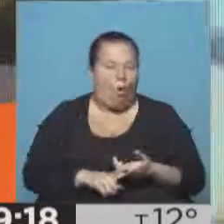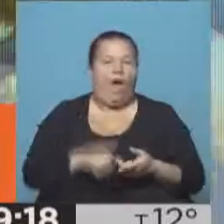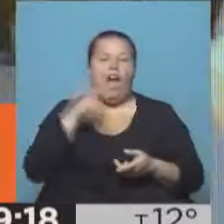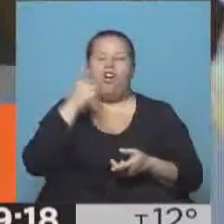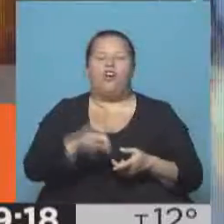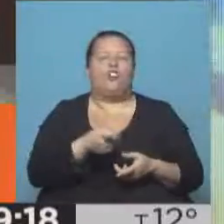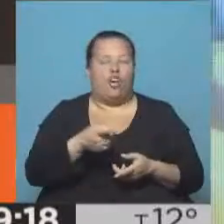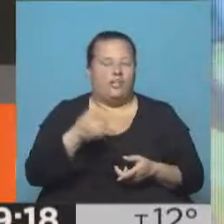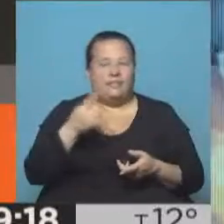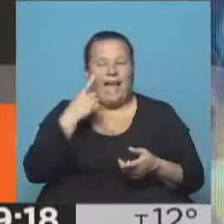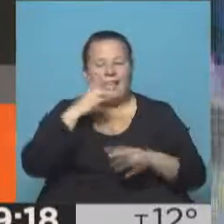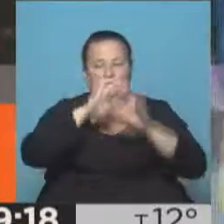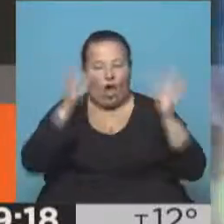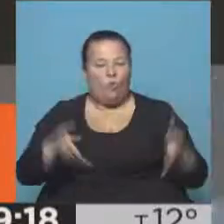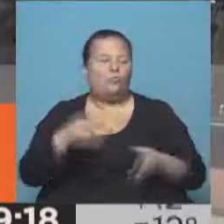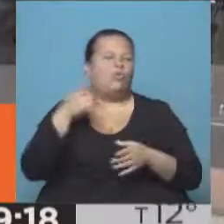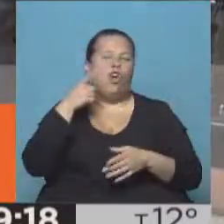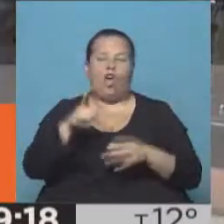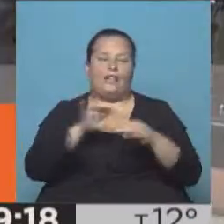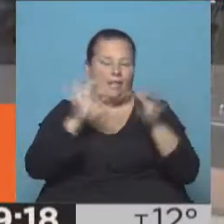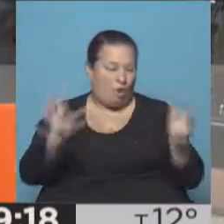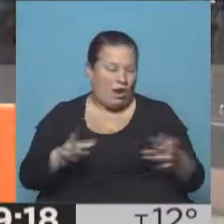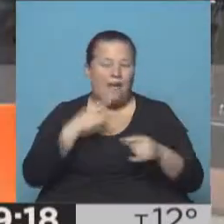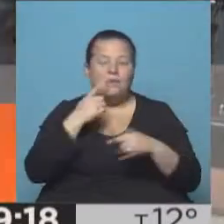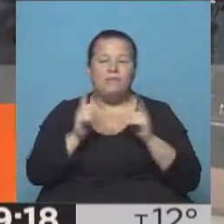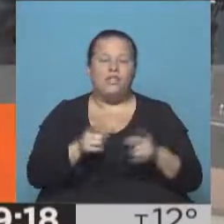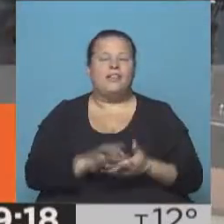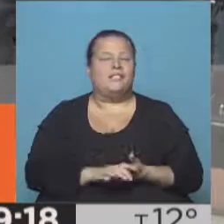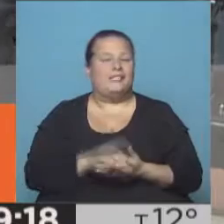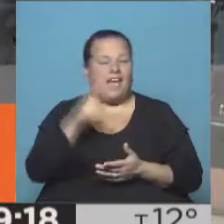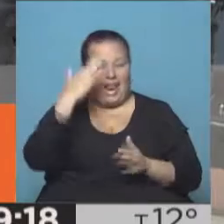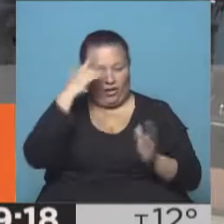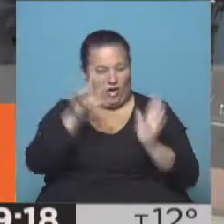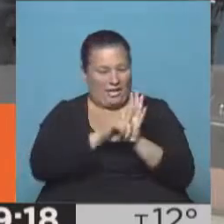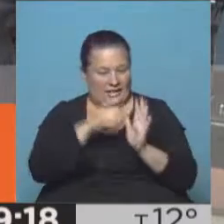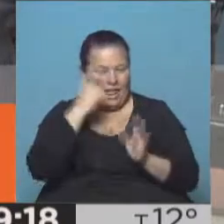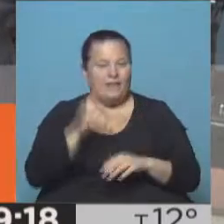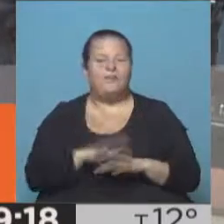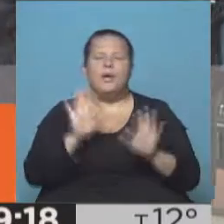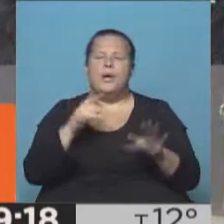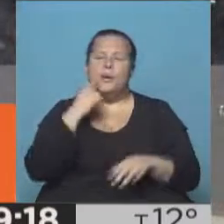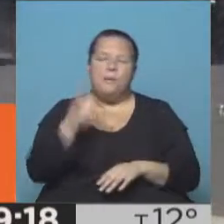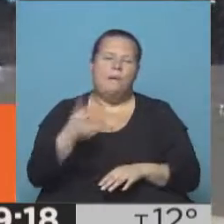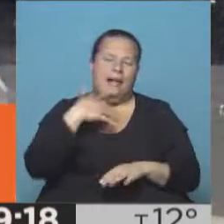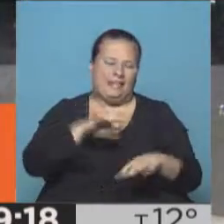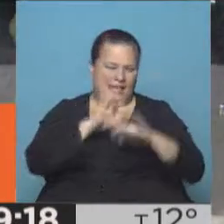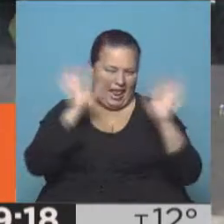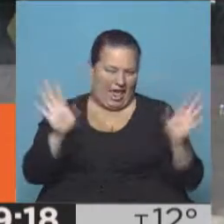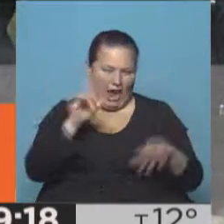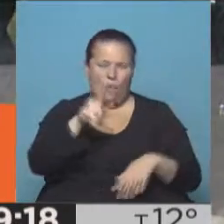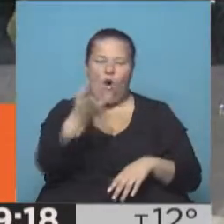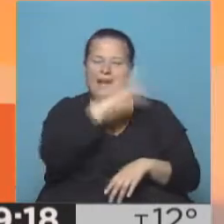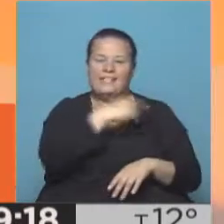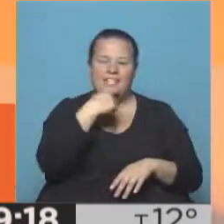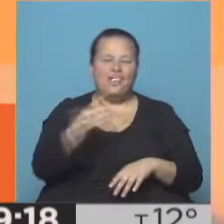contra la institucionalidad, atenta contra la democracia, como dice la propia Constitución. Claro. Doctora, para entender, a ver, usted recién